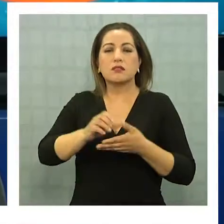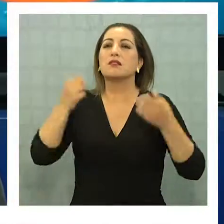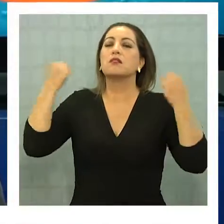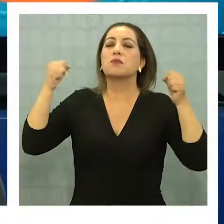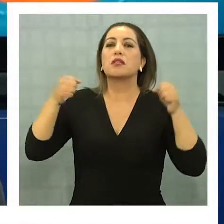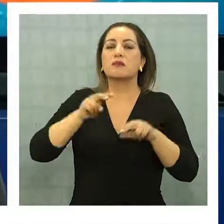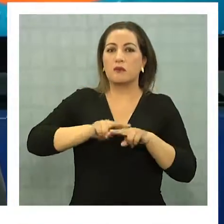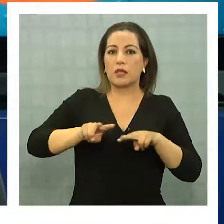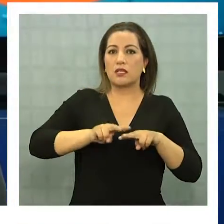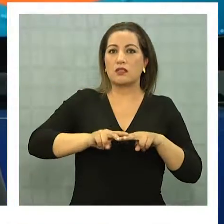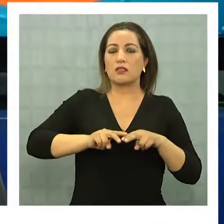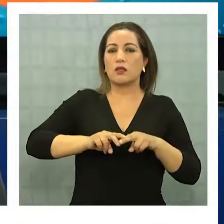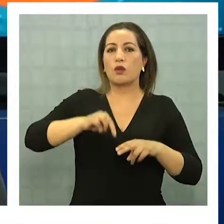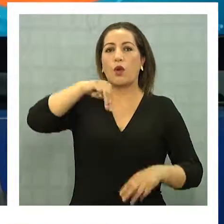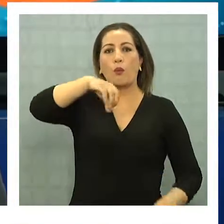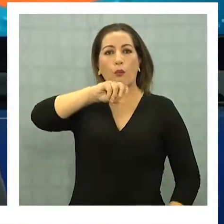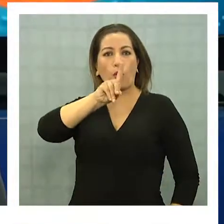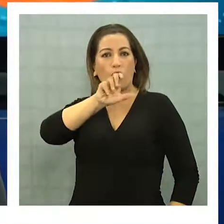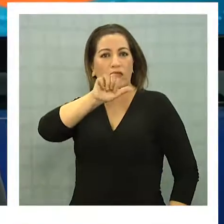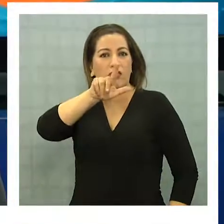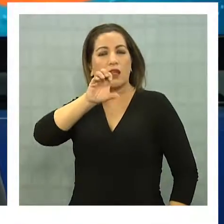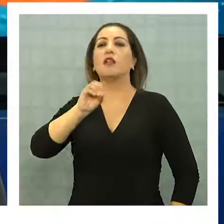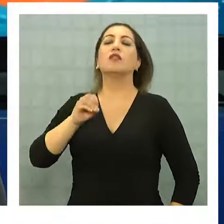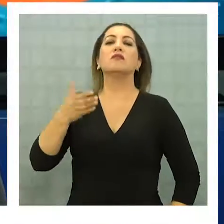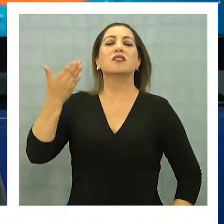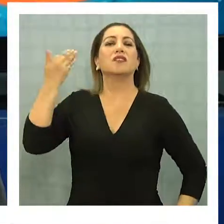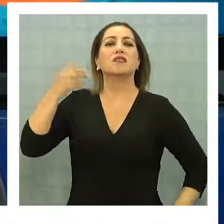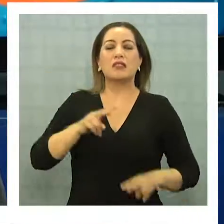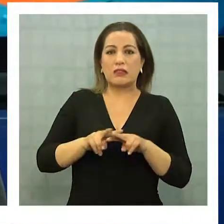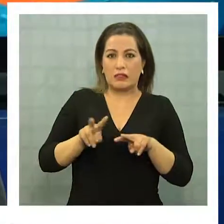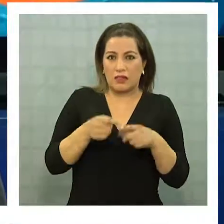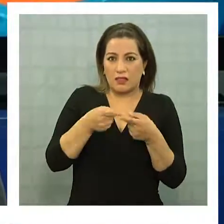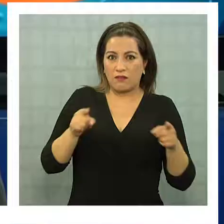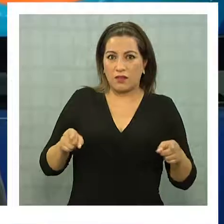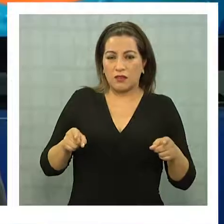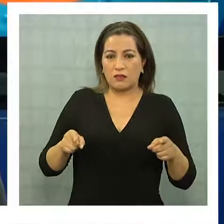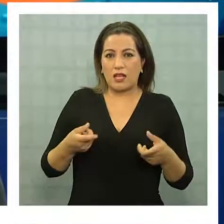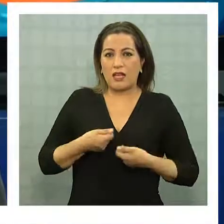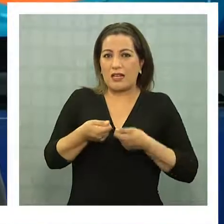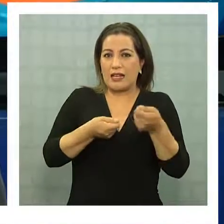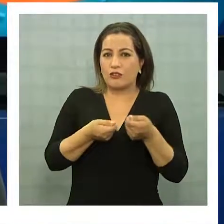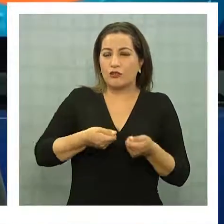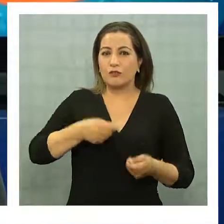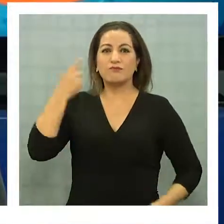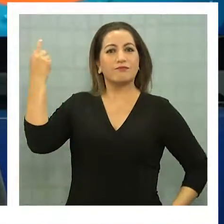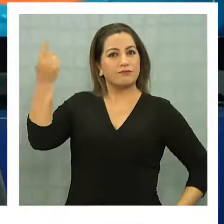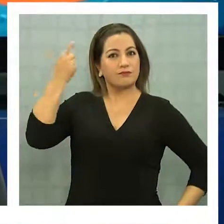para imponer un modelo neoliberal a ultranza en la economía nacional.